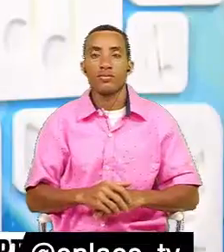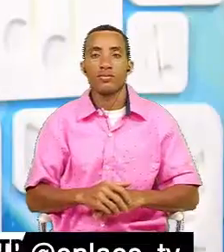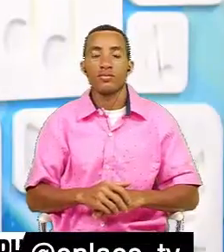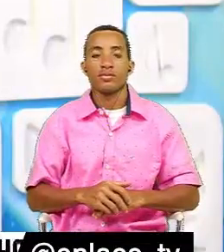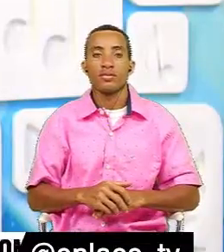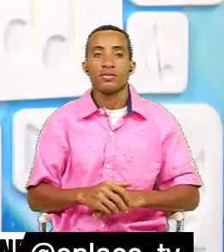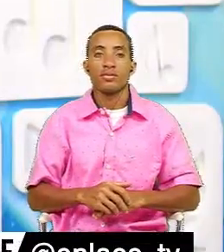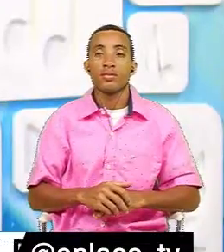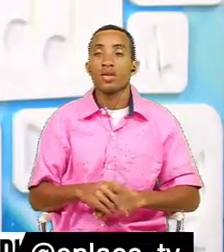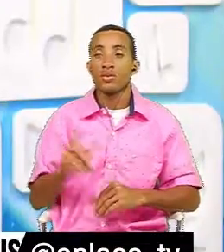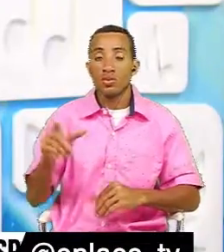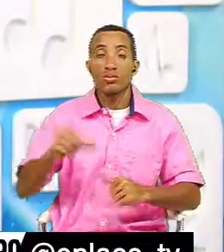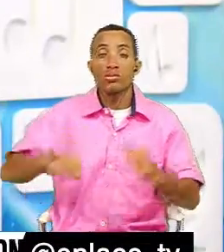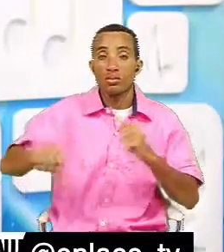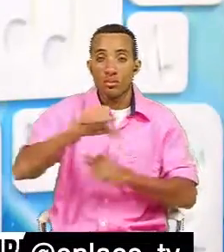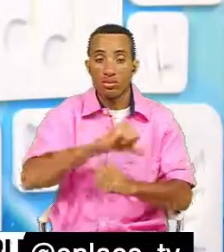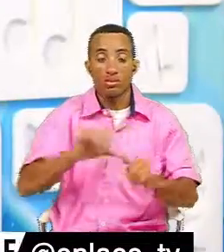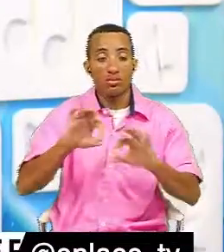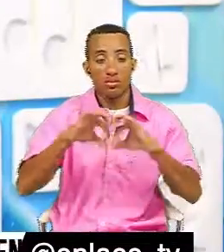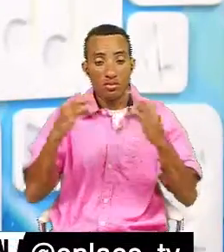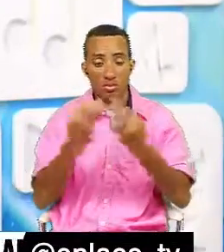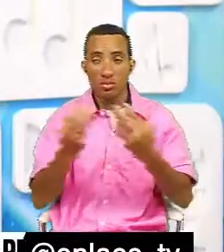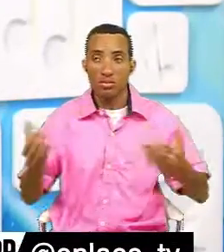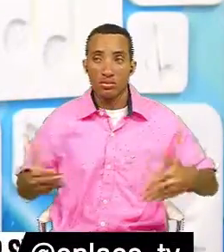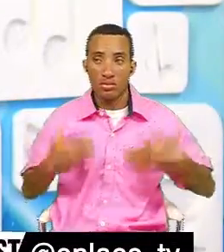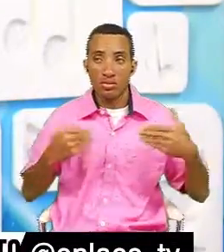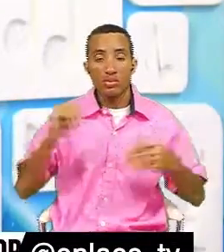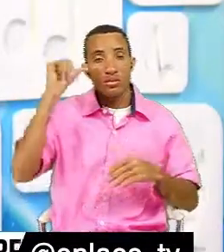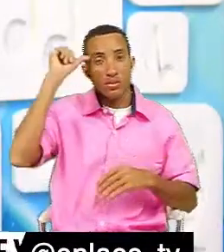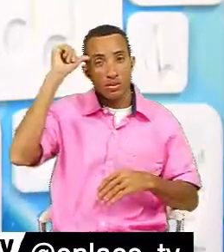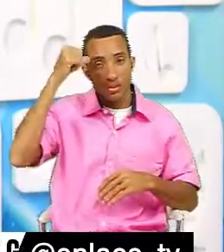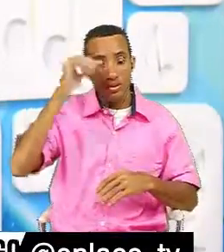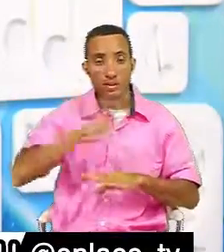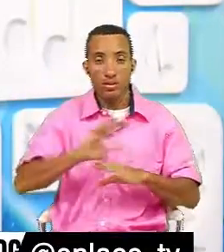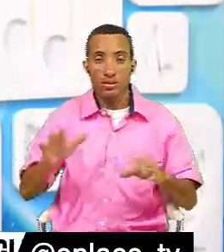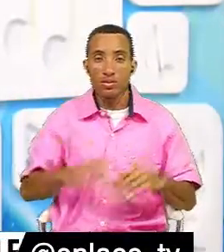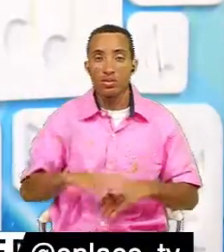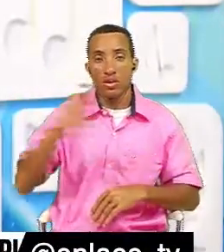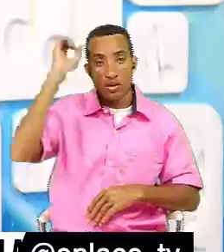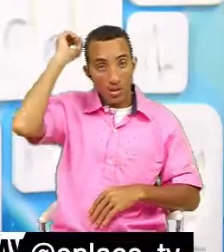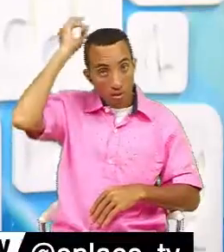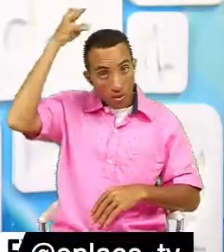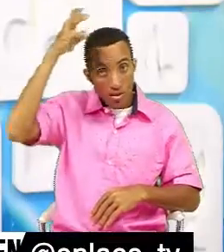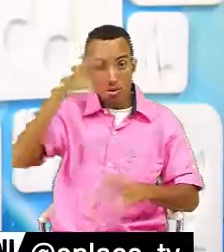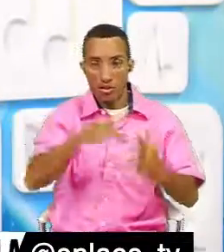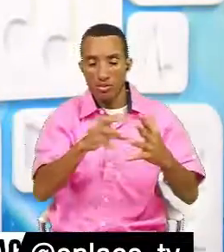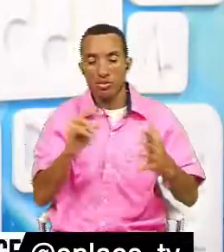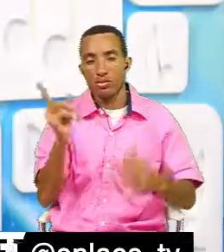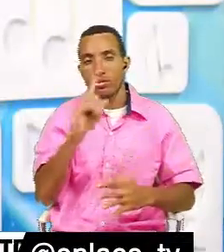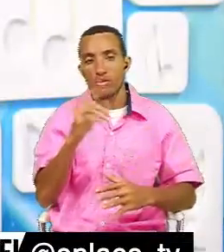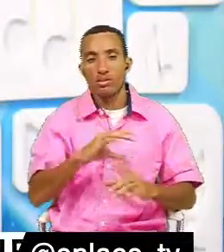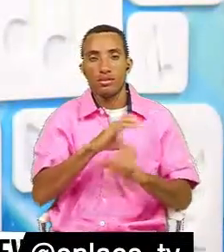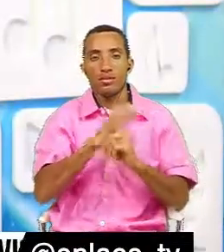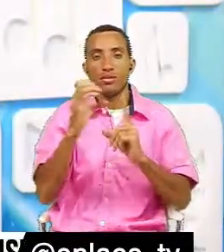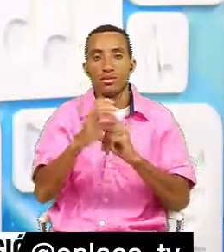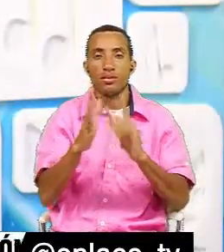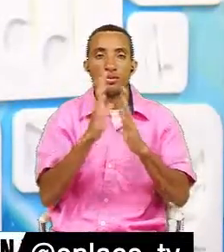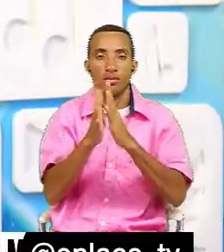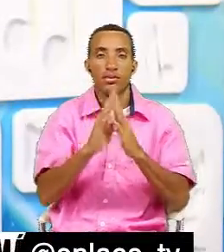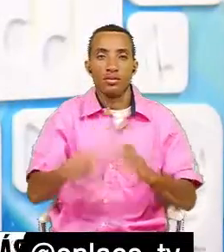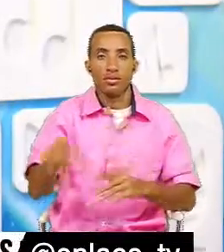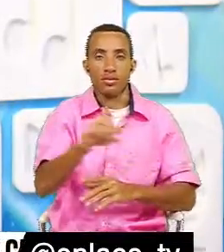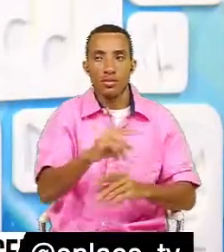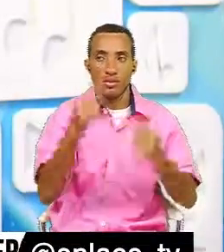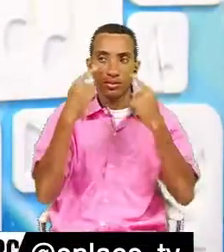Un parque para disfrutar en familia, pero recuerden, señores, no sean rufinos. Y hasta aquí la buena información de cultura y entretenimiento para ustedes,